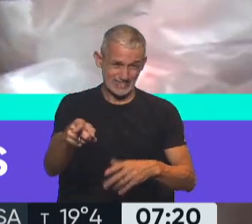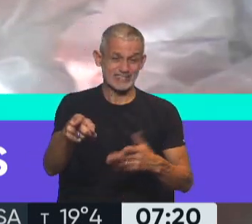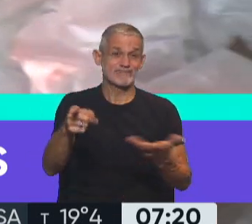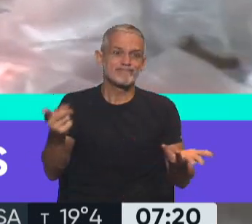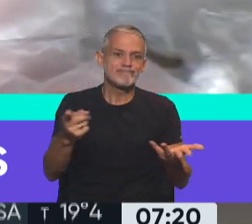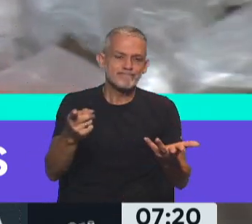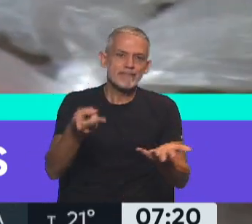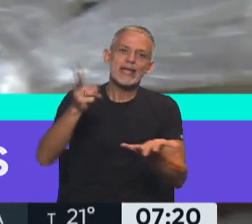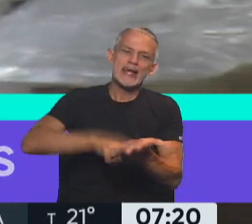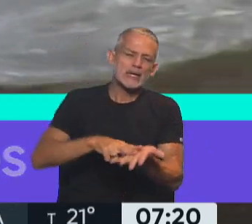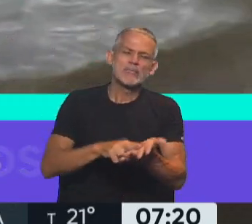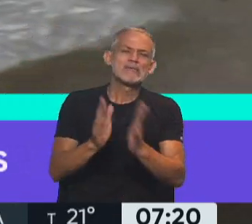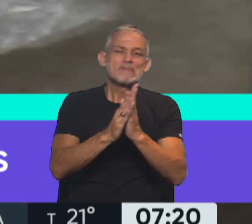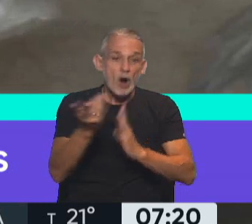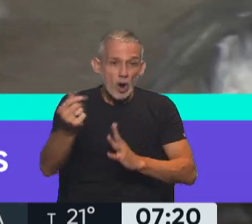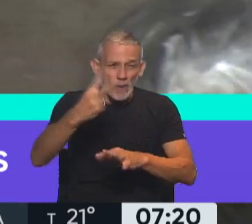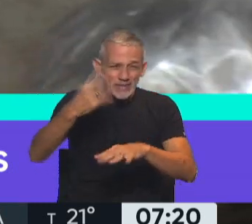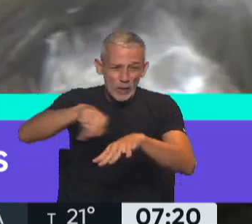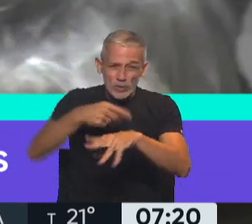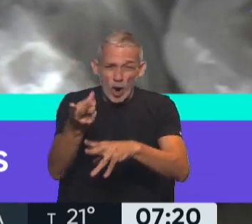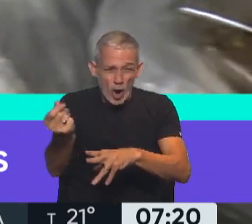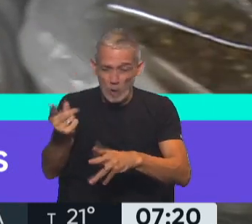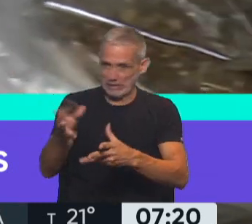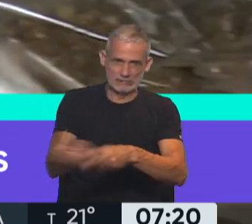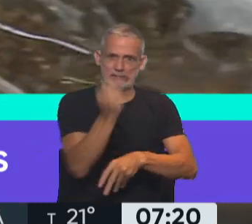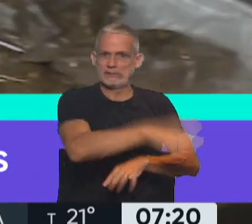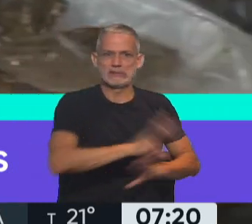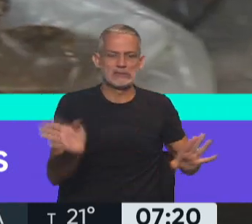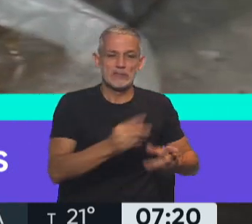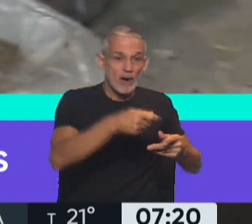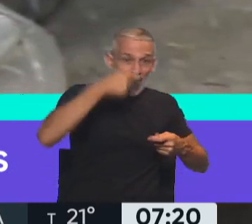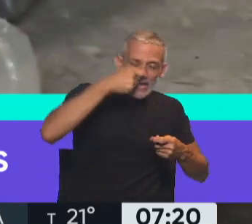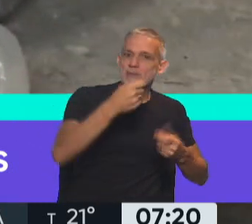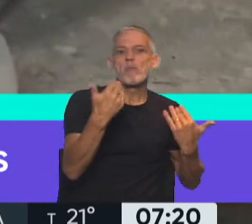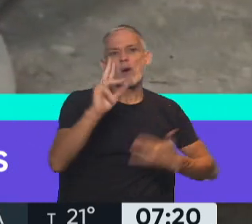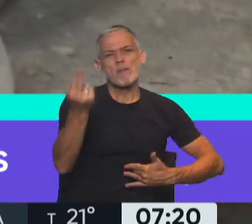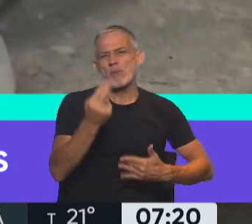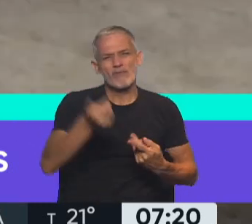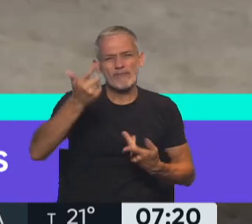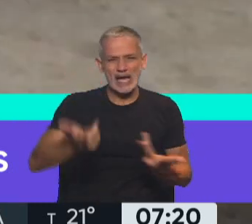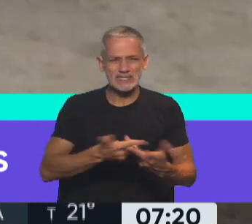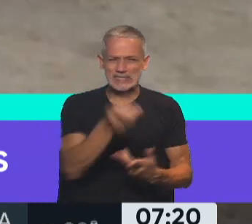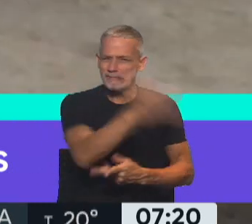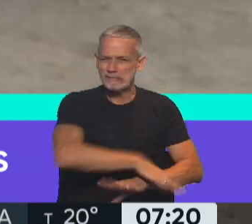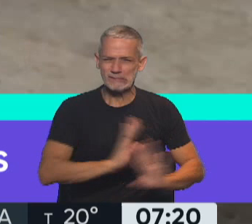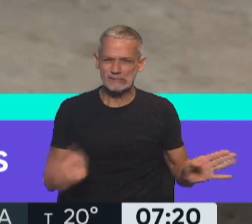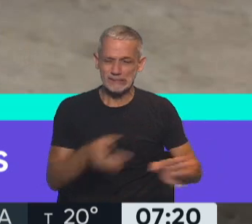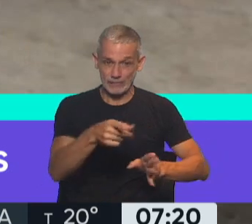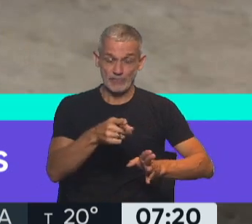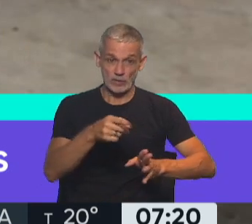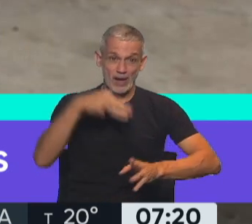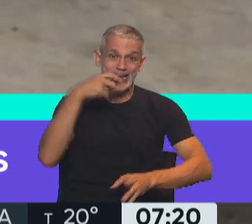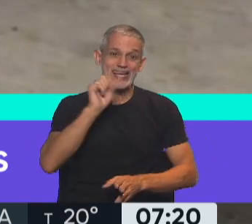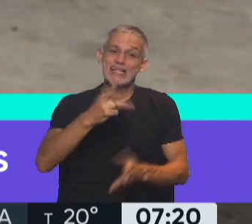pena reiterarlo, descartarla porque estamos hablando de una sustancia que es mortal. Y en este sentido, lo que decía Néstor